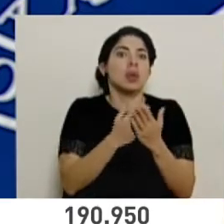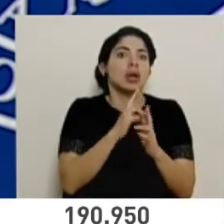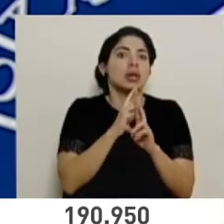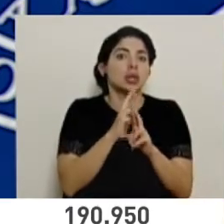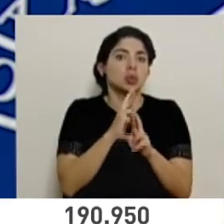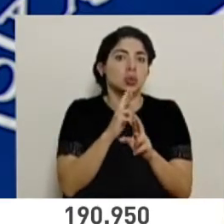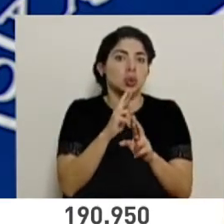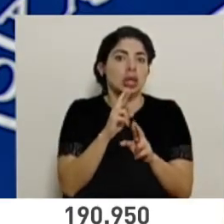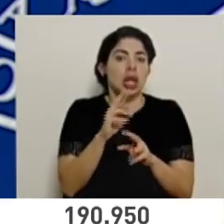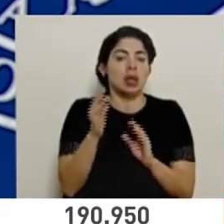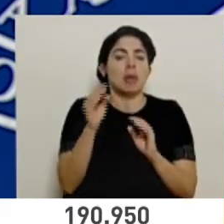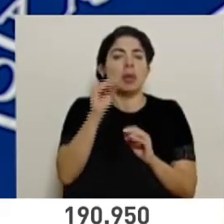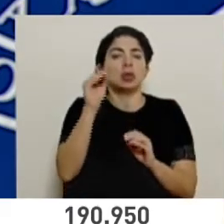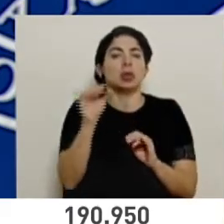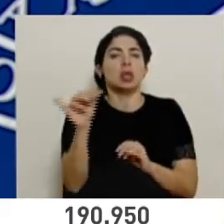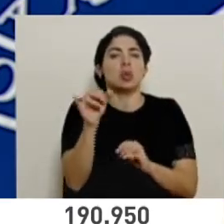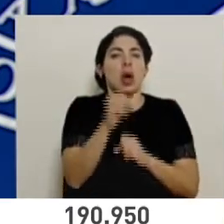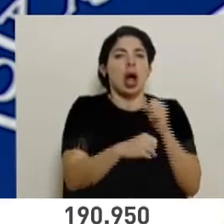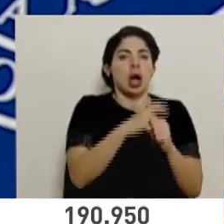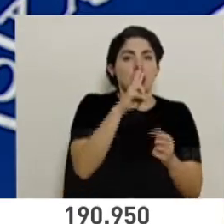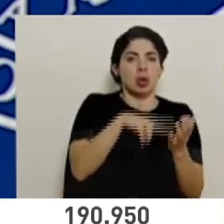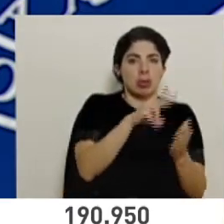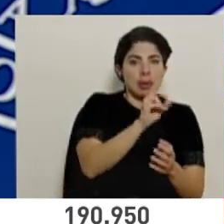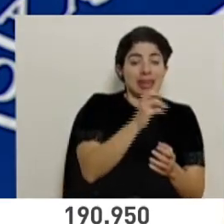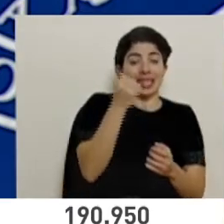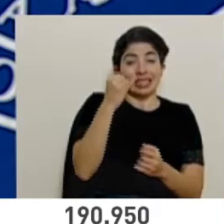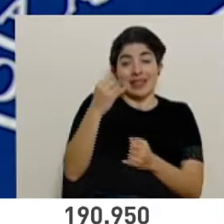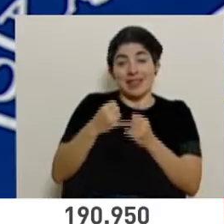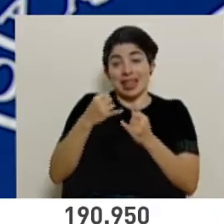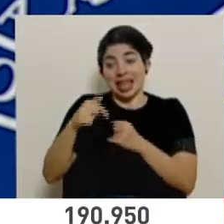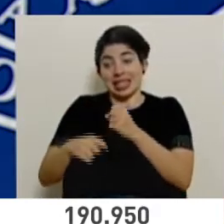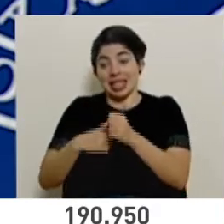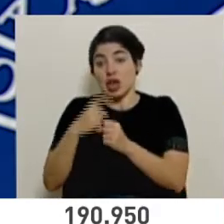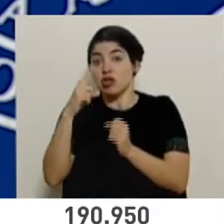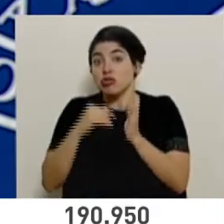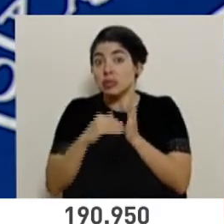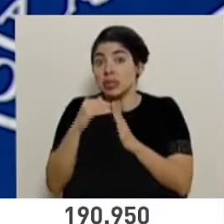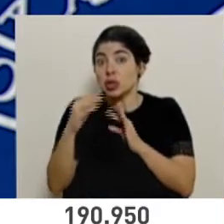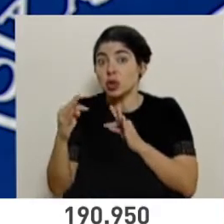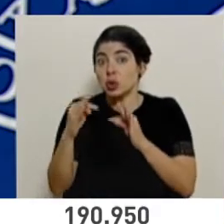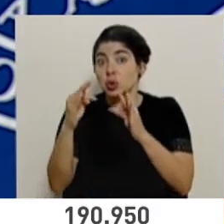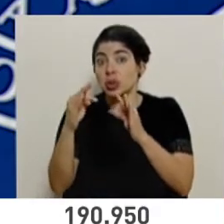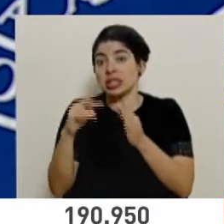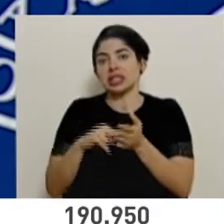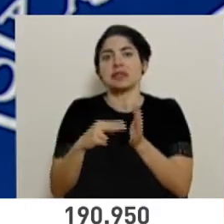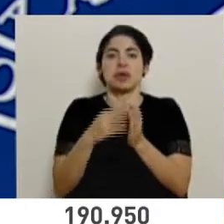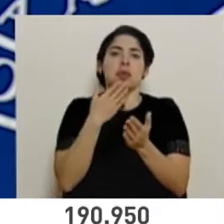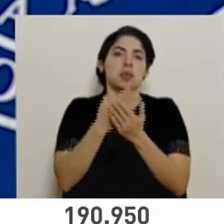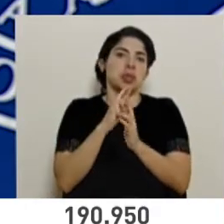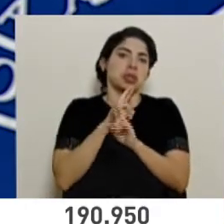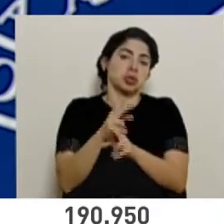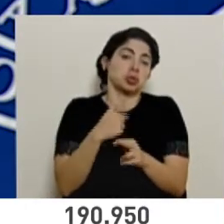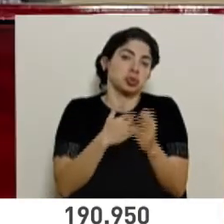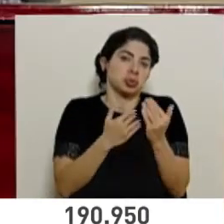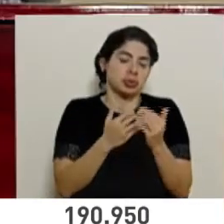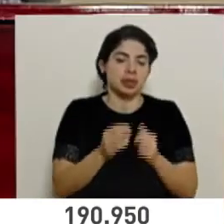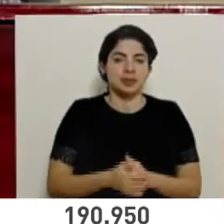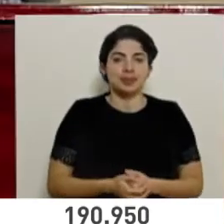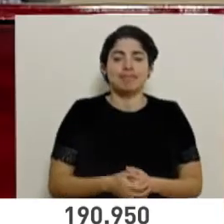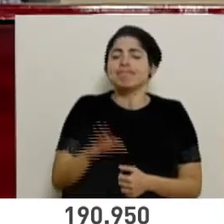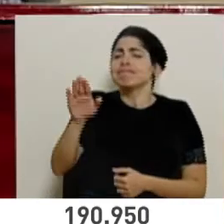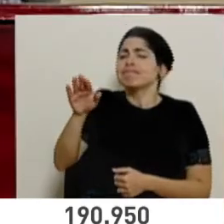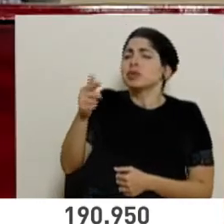llegar a las cifras del 2020. Es decir, si nosotros llegamos al final de este año con 1 millón de turistas, me parece que sería un buen resultado, don Edgar.